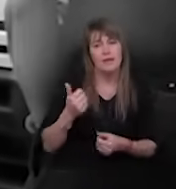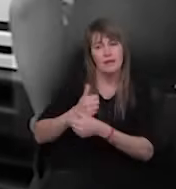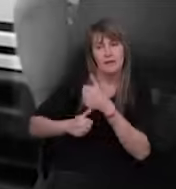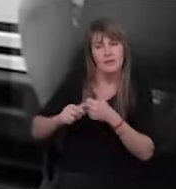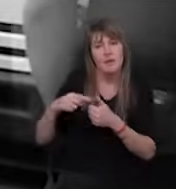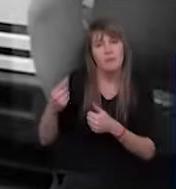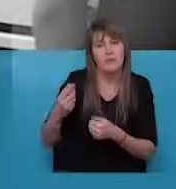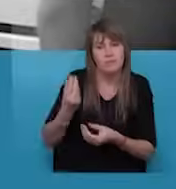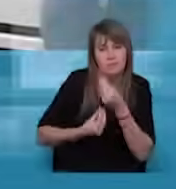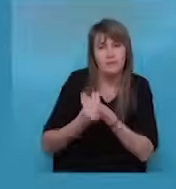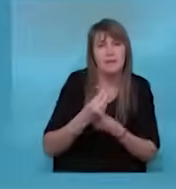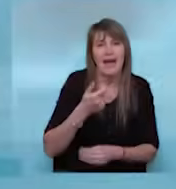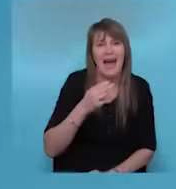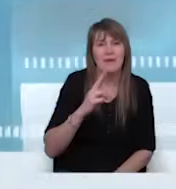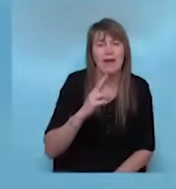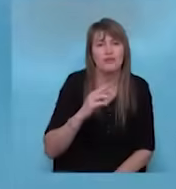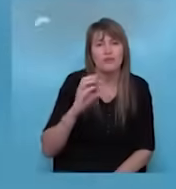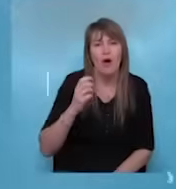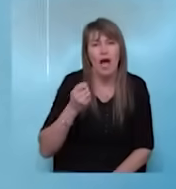por Armando Acosta y Lara.